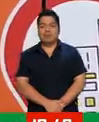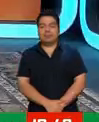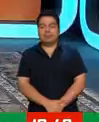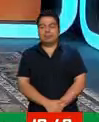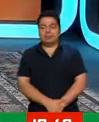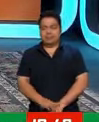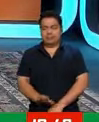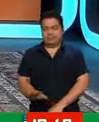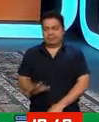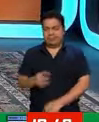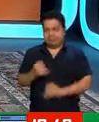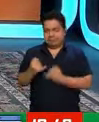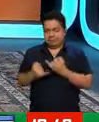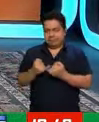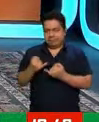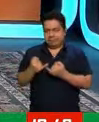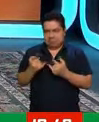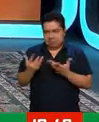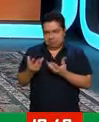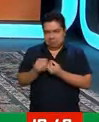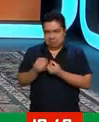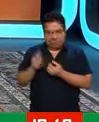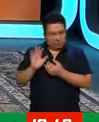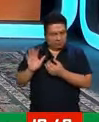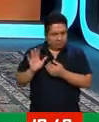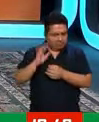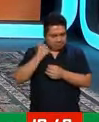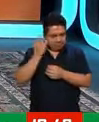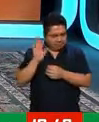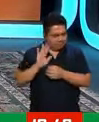Si no juegas conmigo, no los quiero.